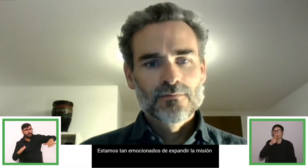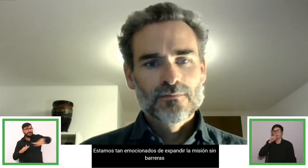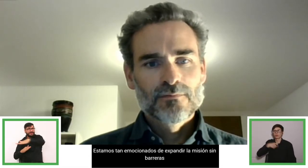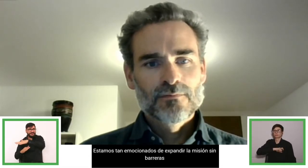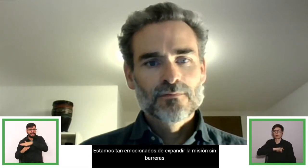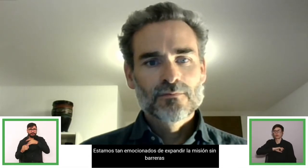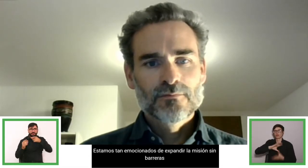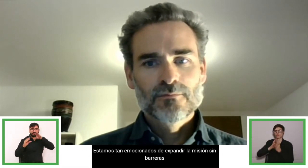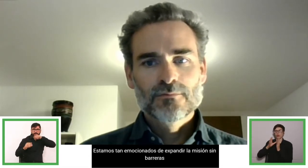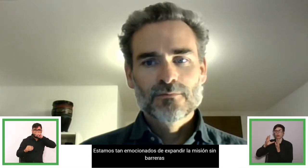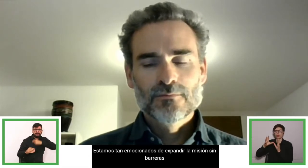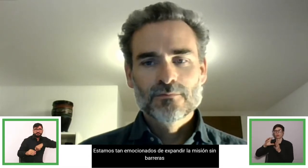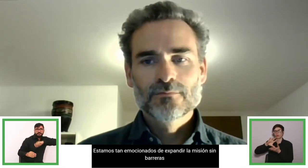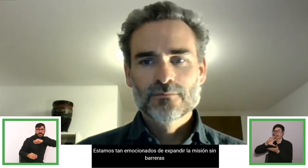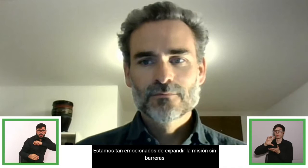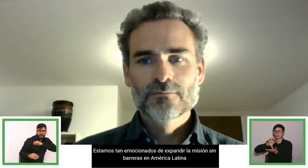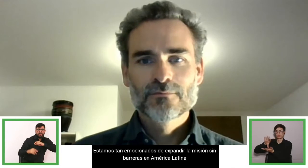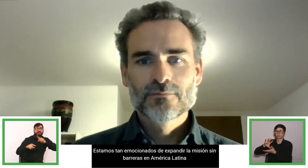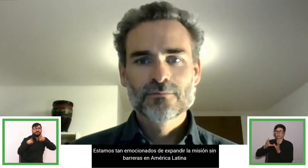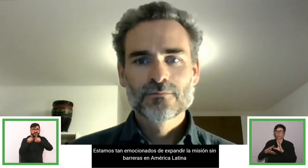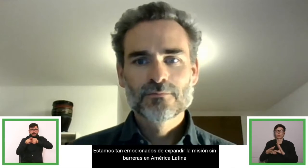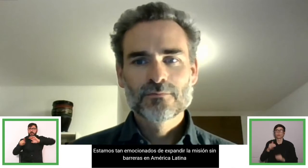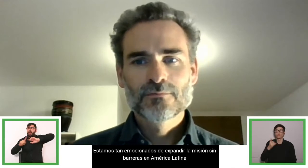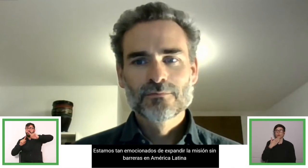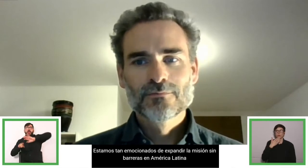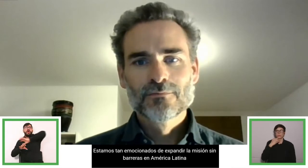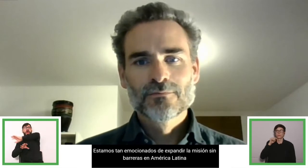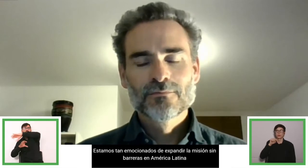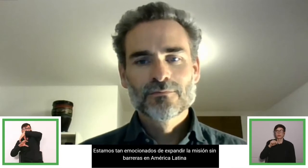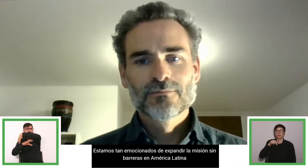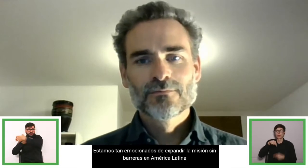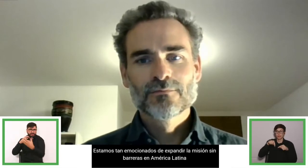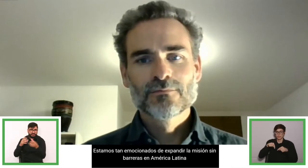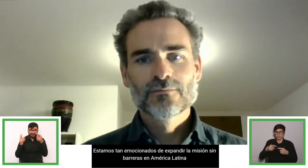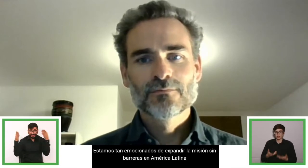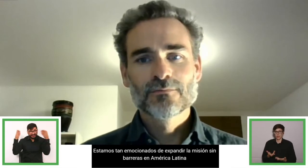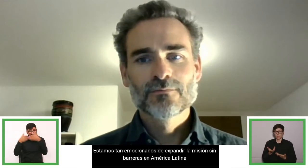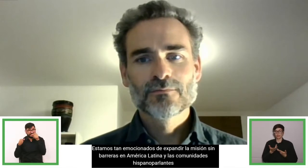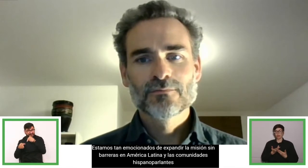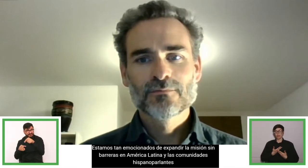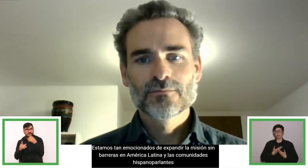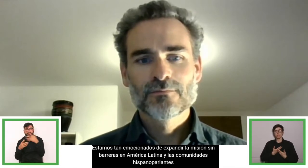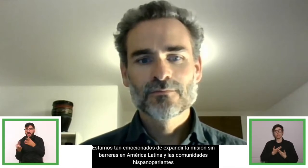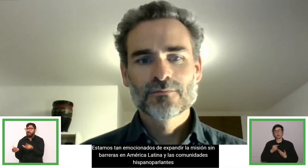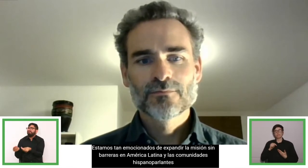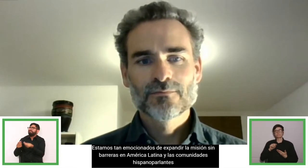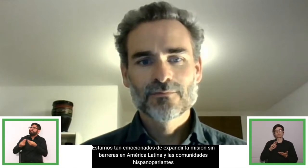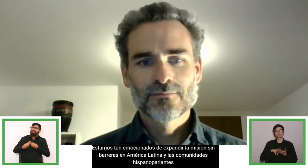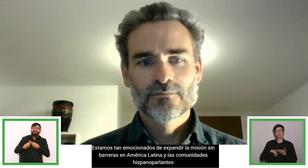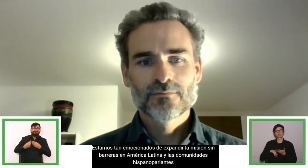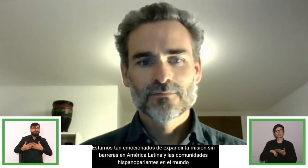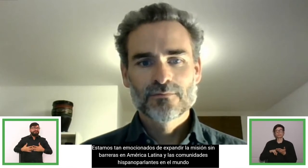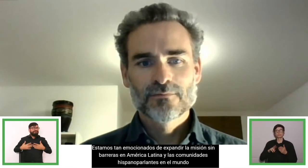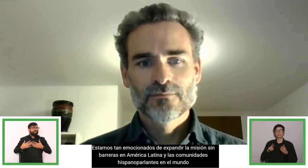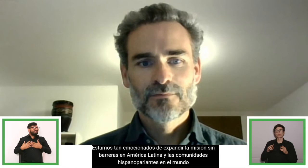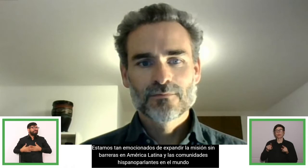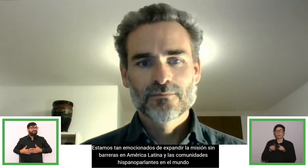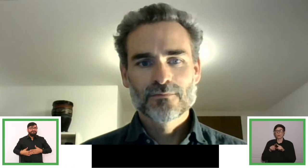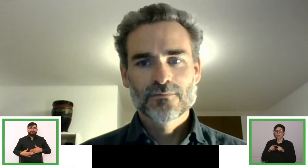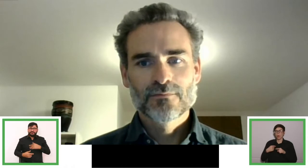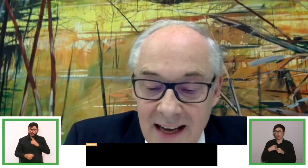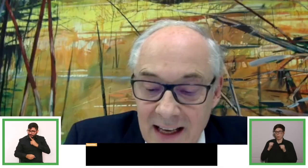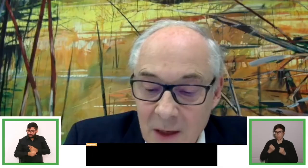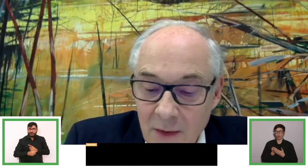Transfer es una parte clave de este joint venture y esperamos que ustedes puedan